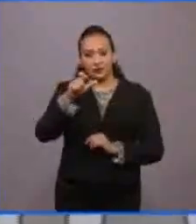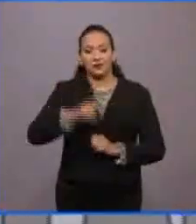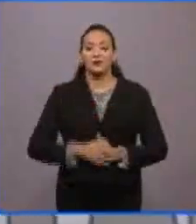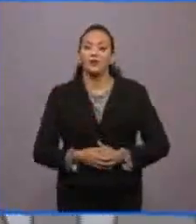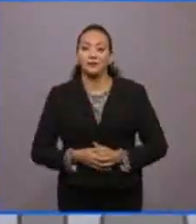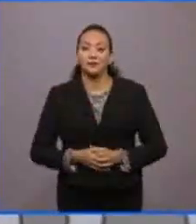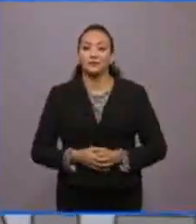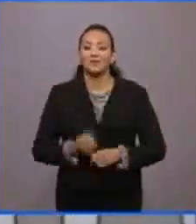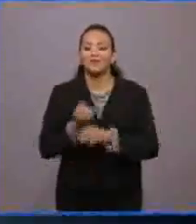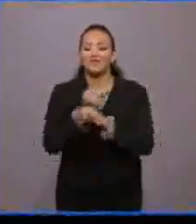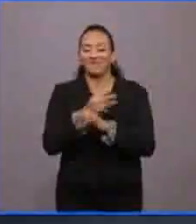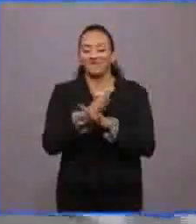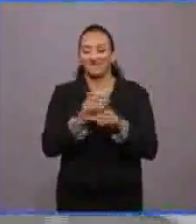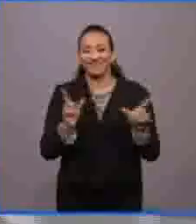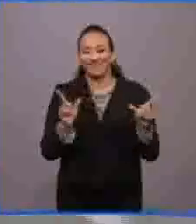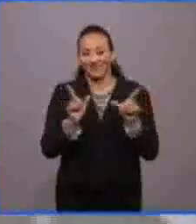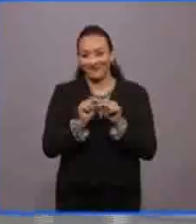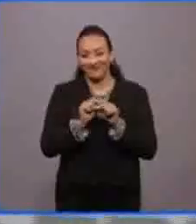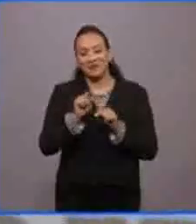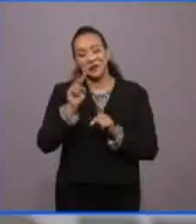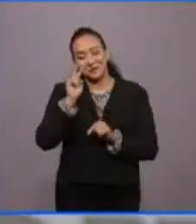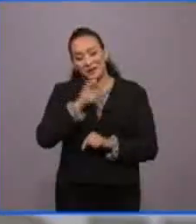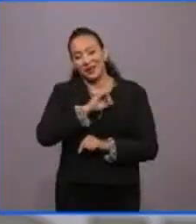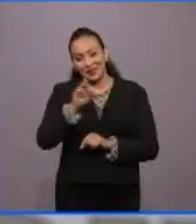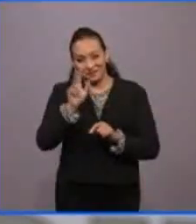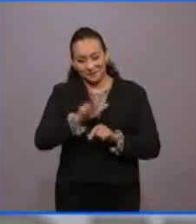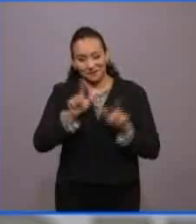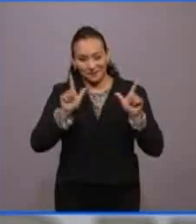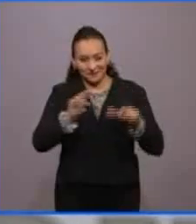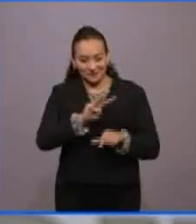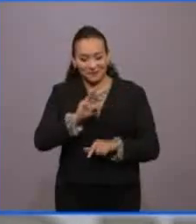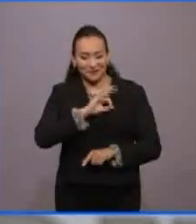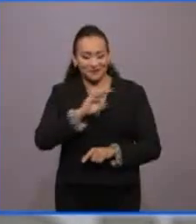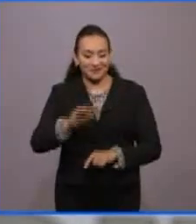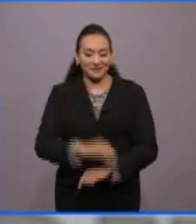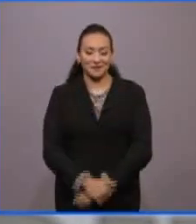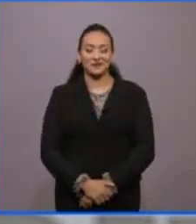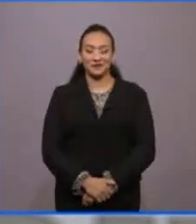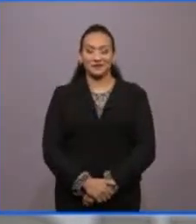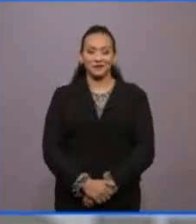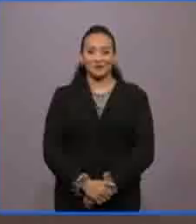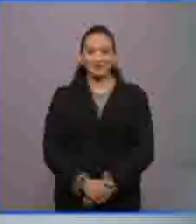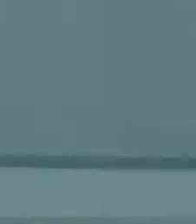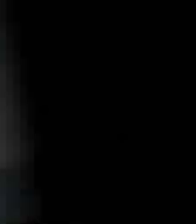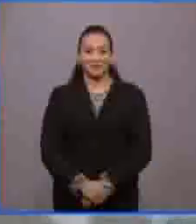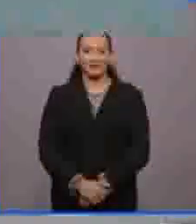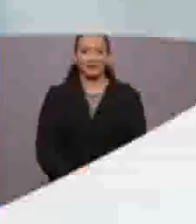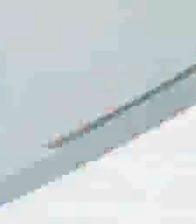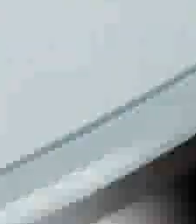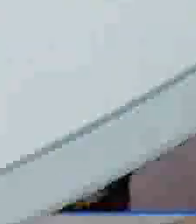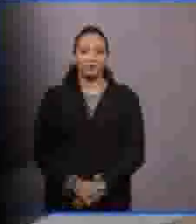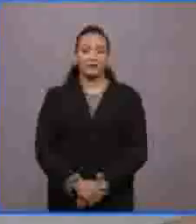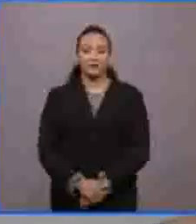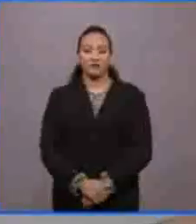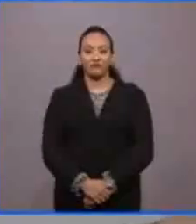www.sij.2025.ine.mx. Con información de José Luis Guerra García para el canal del Poder Judicial de la Federación.